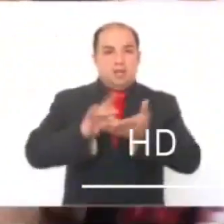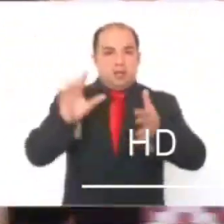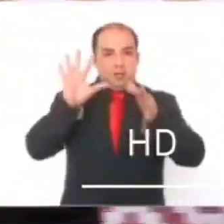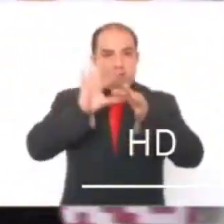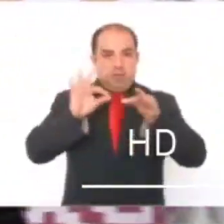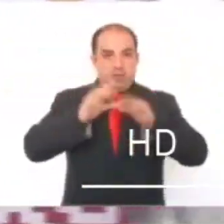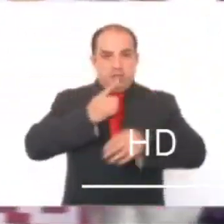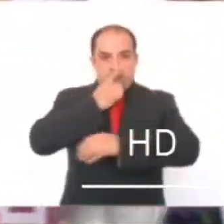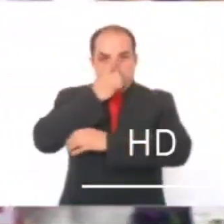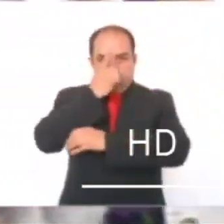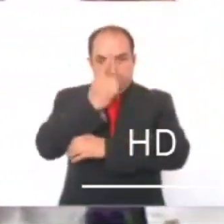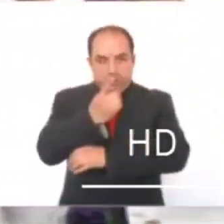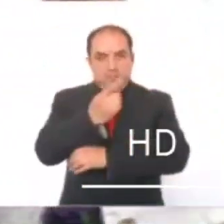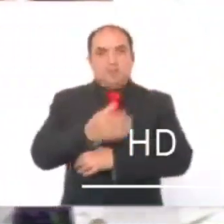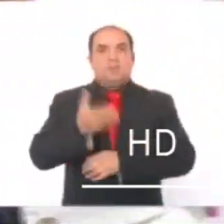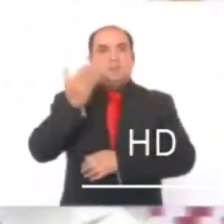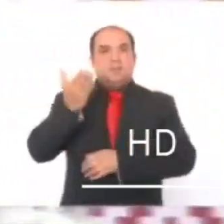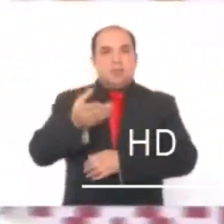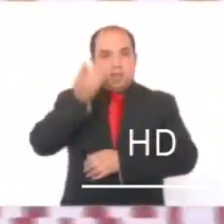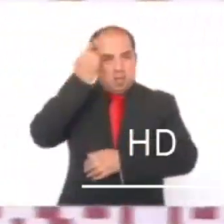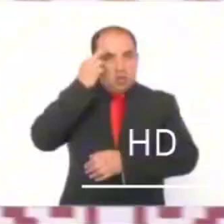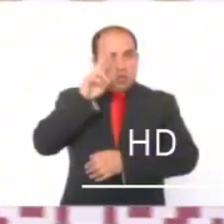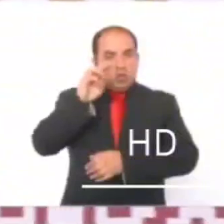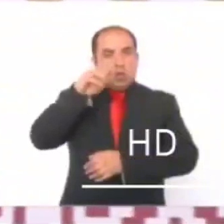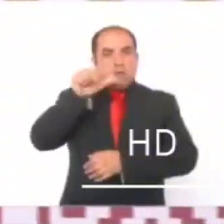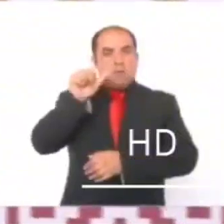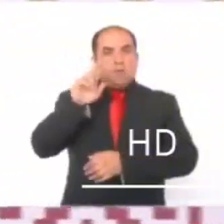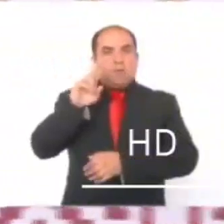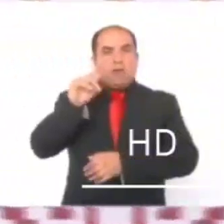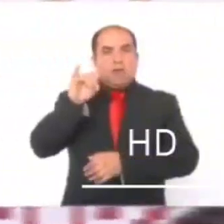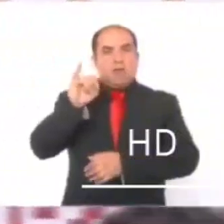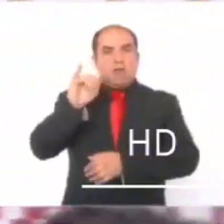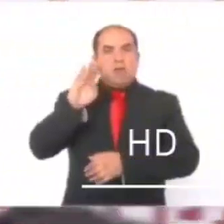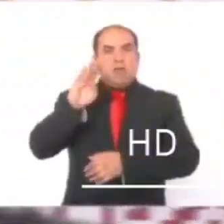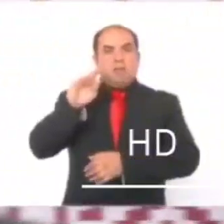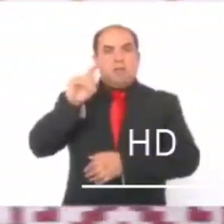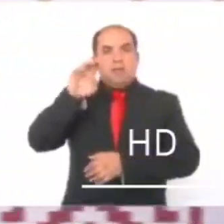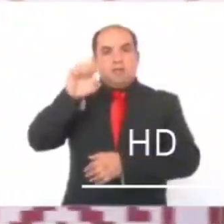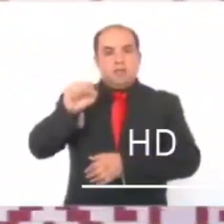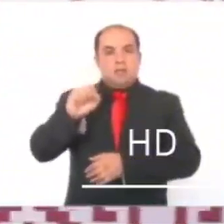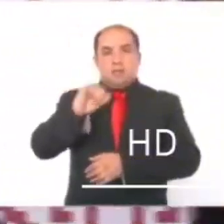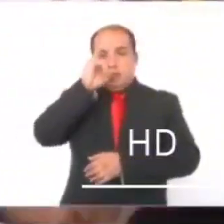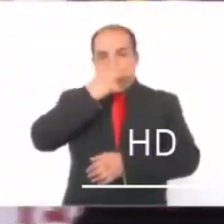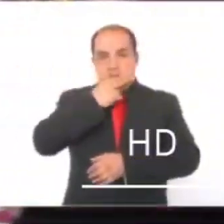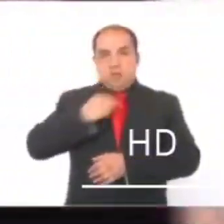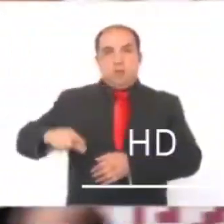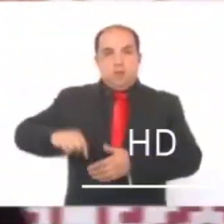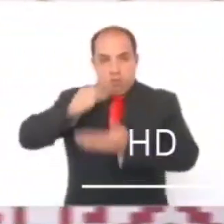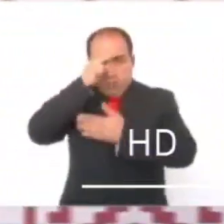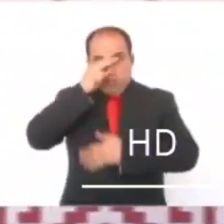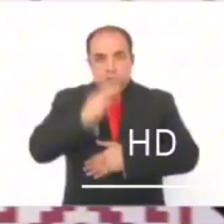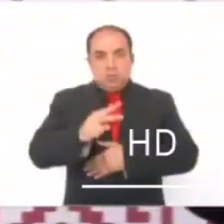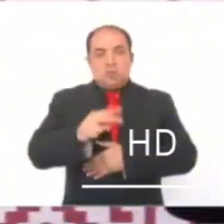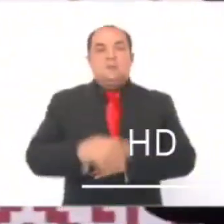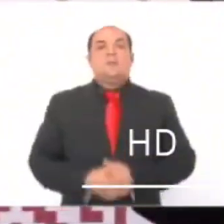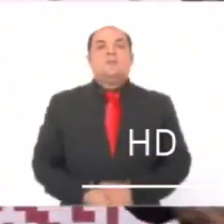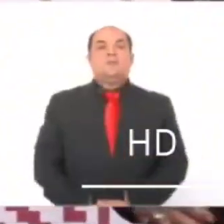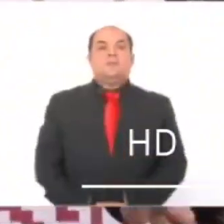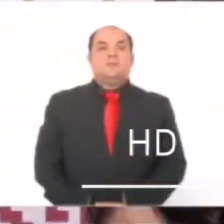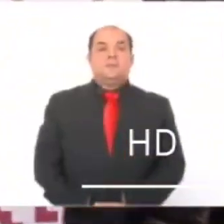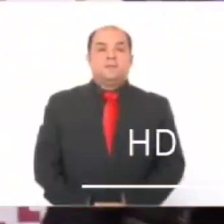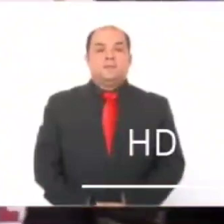Agradecemos el mensaje que nos ha dirigido el doctor Martí Batres Guadarrama, jefe de gobierno de la Ciudad de México.